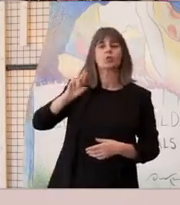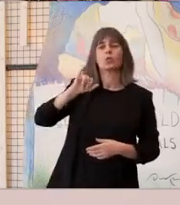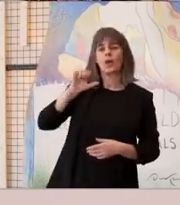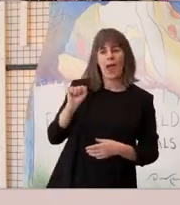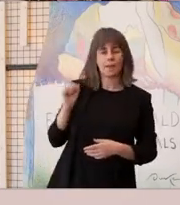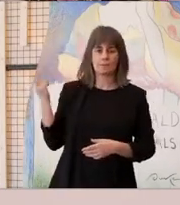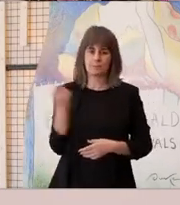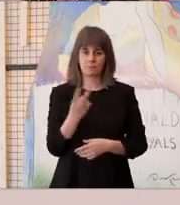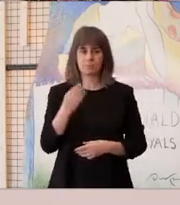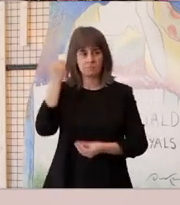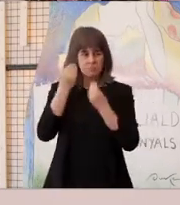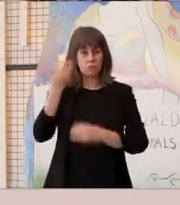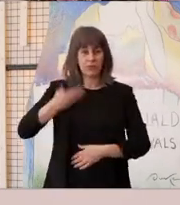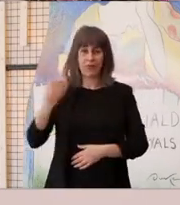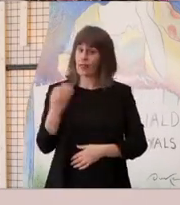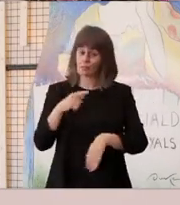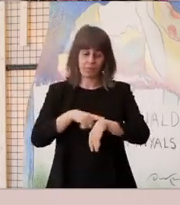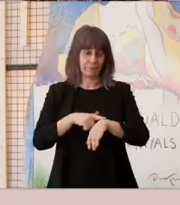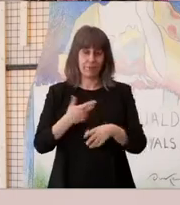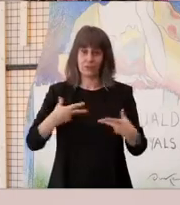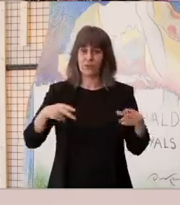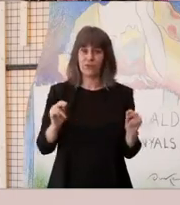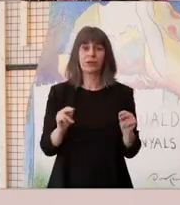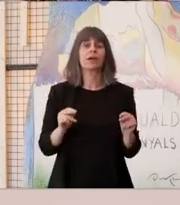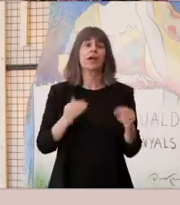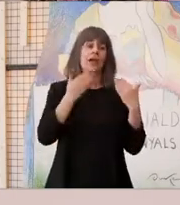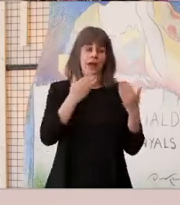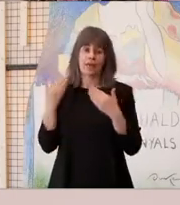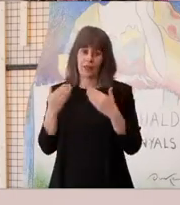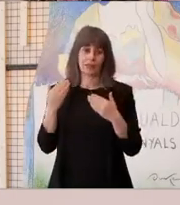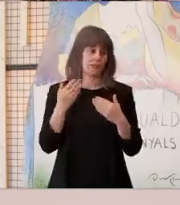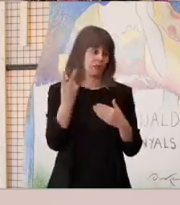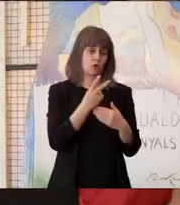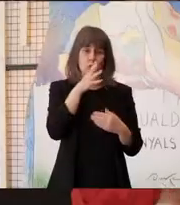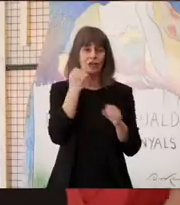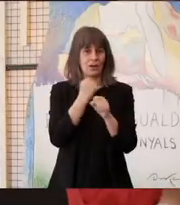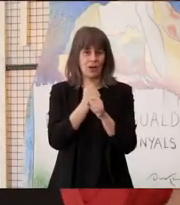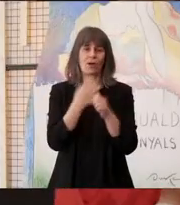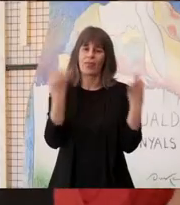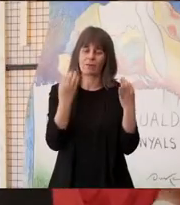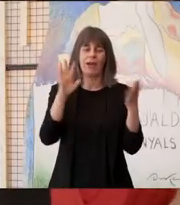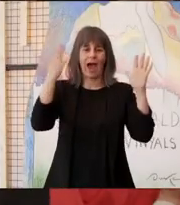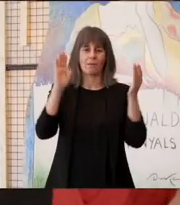y yo creo que por todo esto que nos han contado y por el trabajo que hacen cada día se merecen un grandísimo aplauso